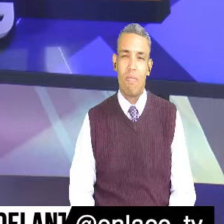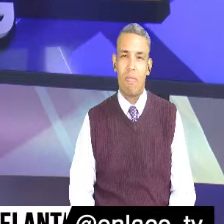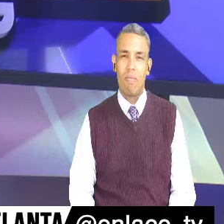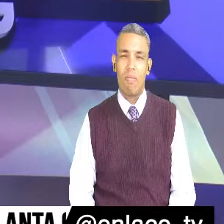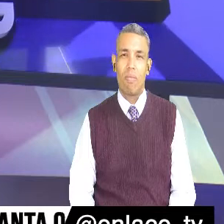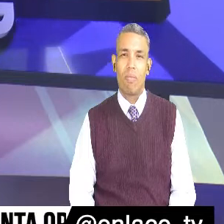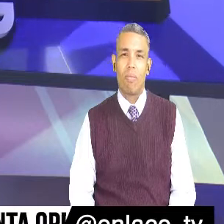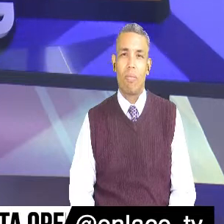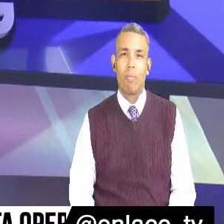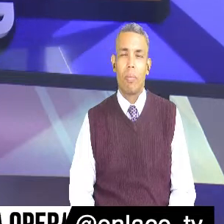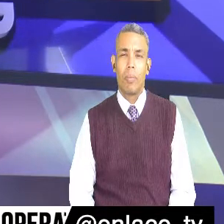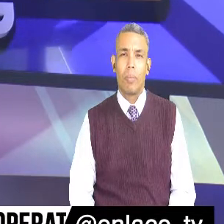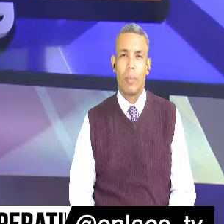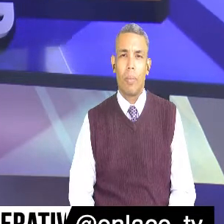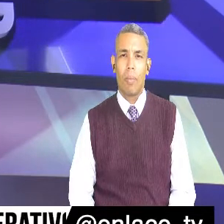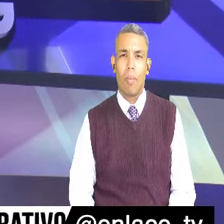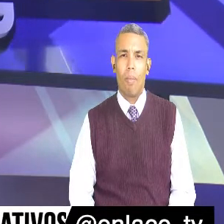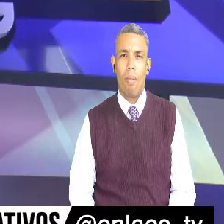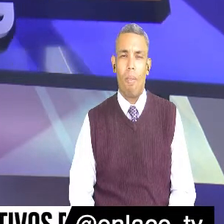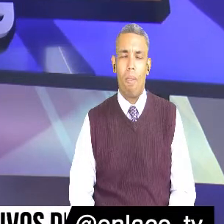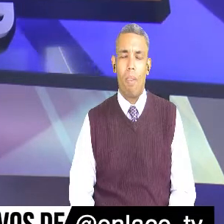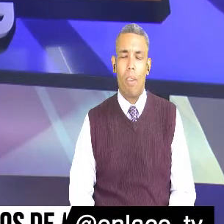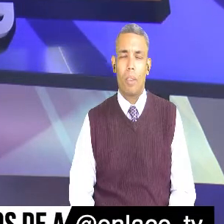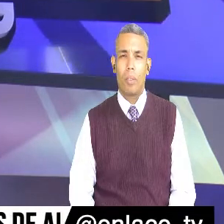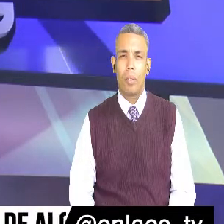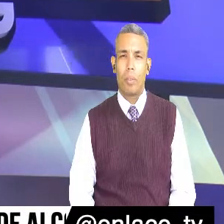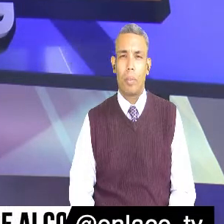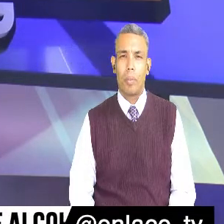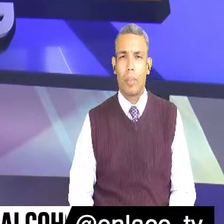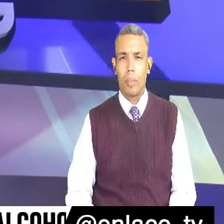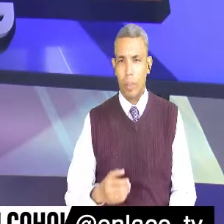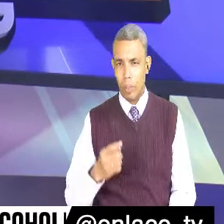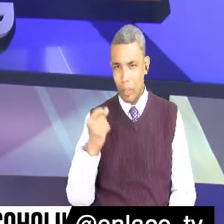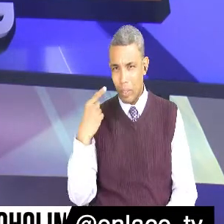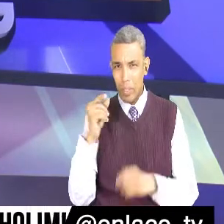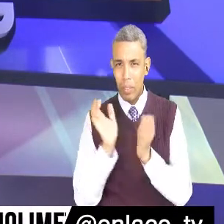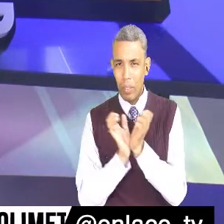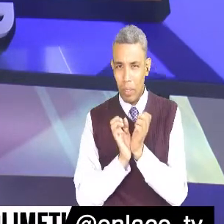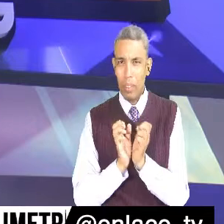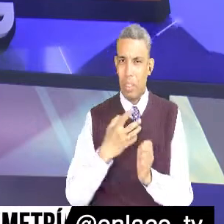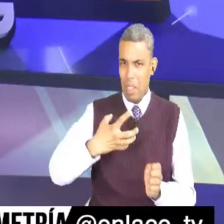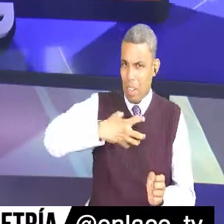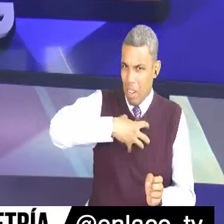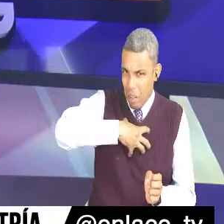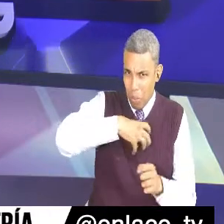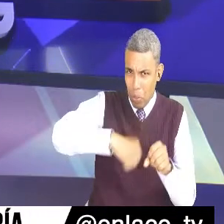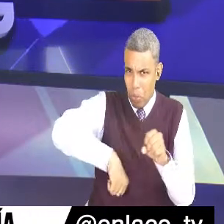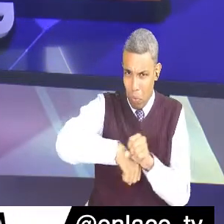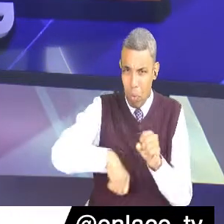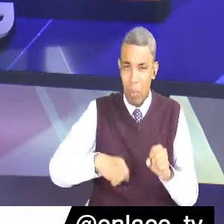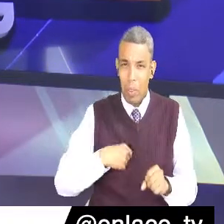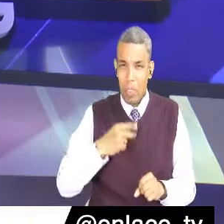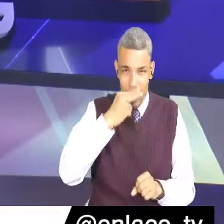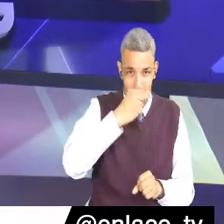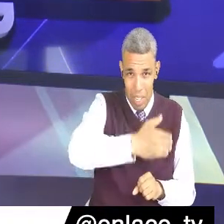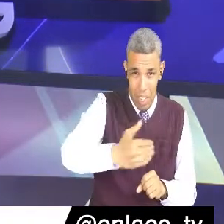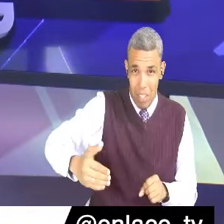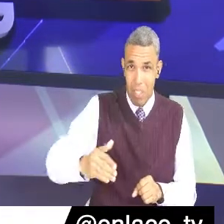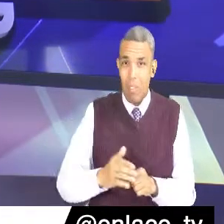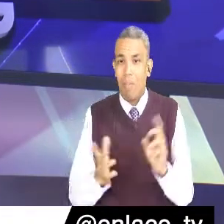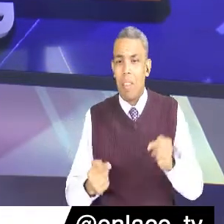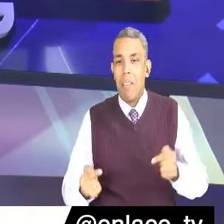Y por lluvias fue aplazada fecha de finales del torneo de fútbol del 1 de mayo de la Copa Yogurcito. Estas finales fueron